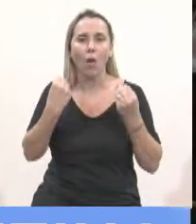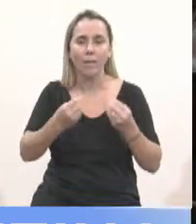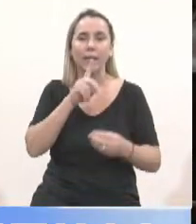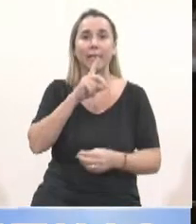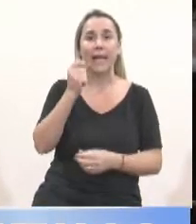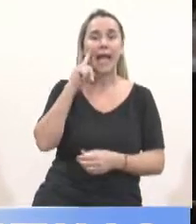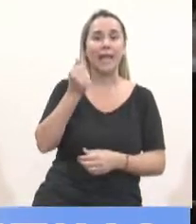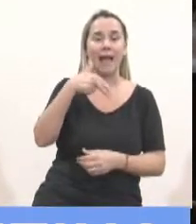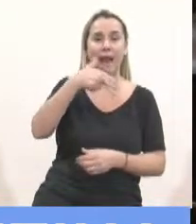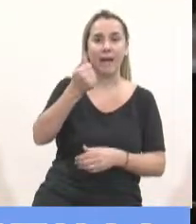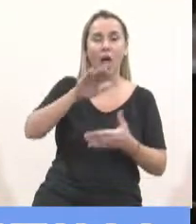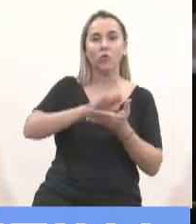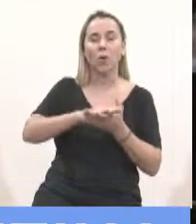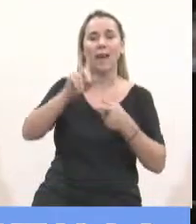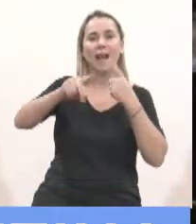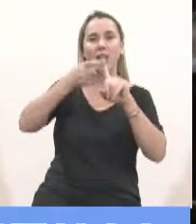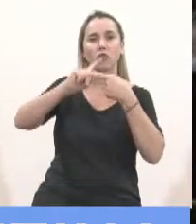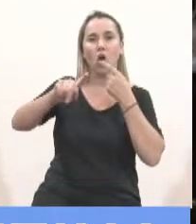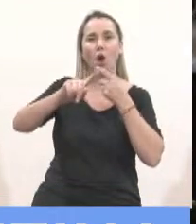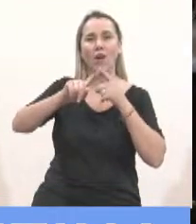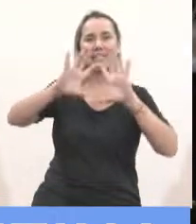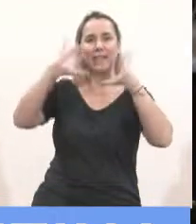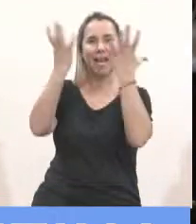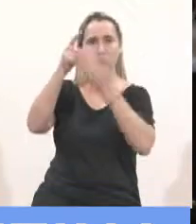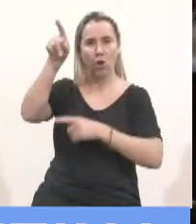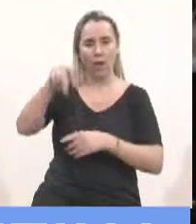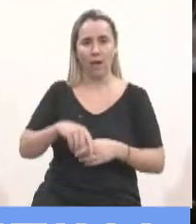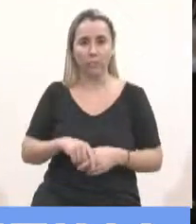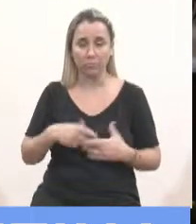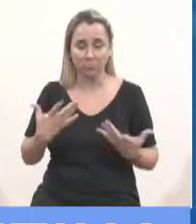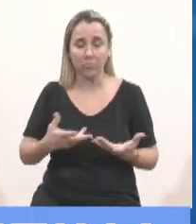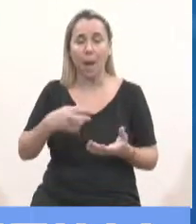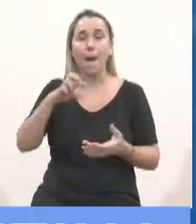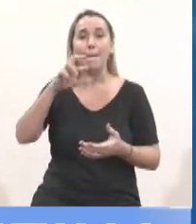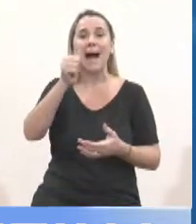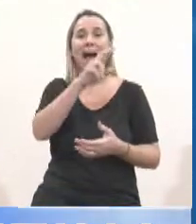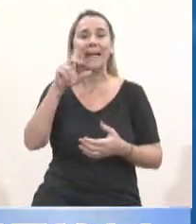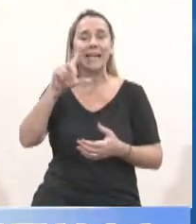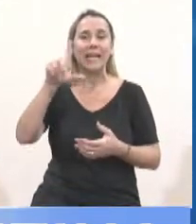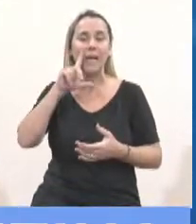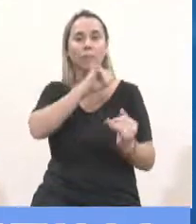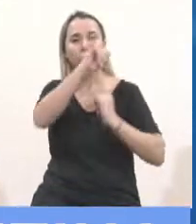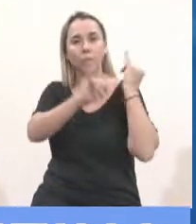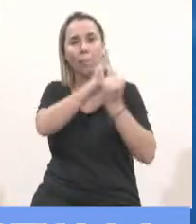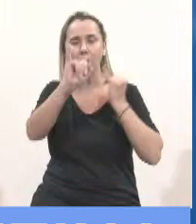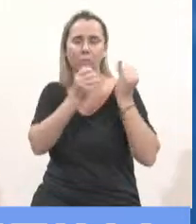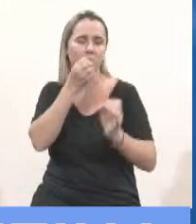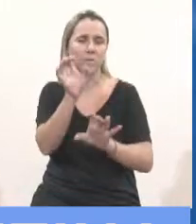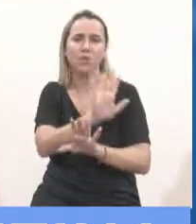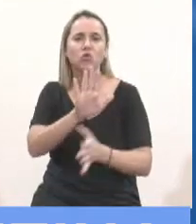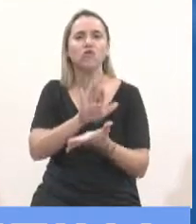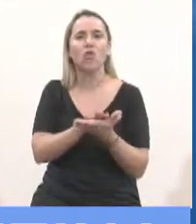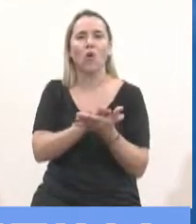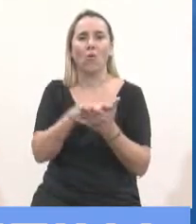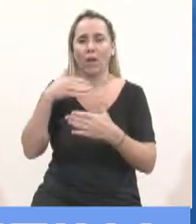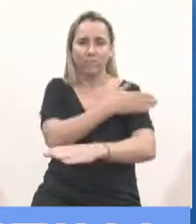Tayana, que habló sobre el tema de las relaciones internacionales. Bueno, el senador Parrilli, que hizo una descripción extraordinaria sobre lo que